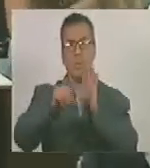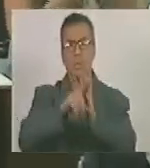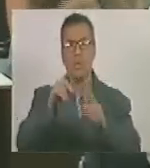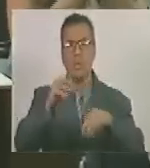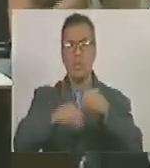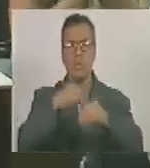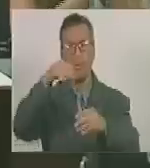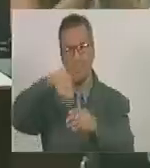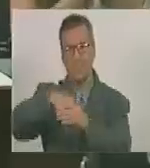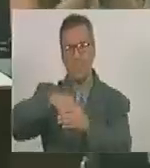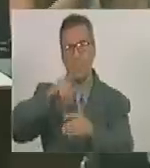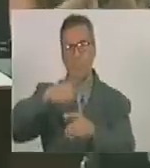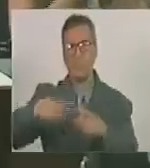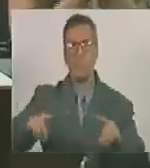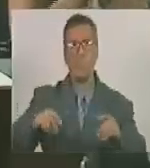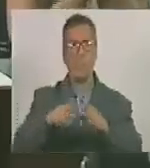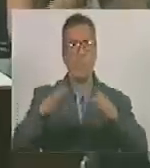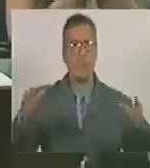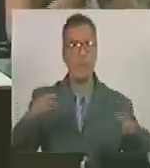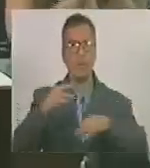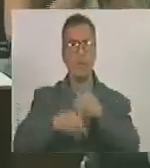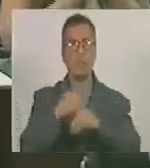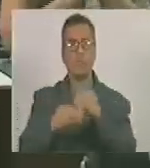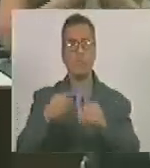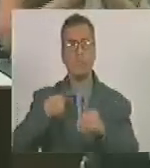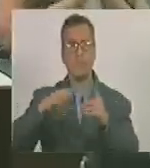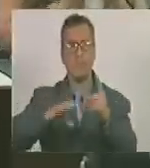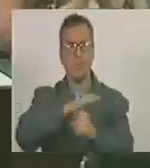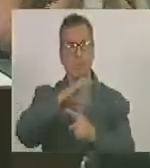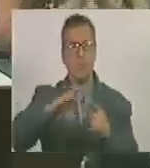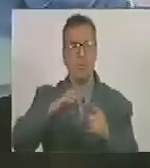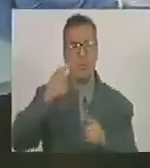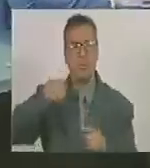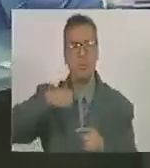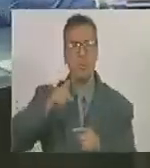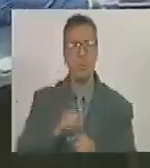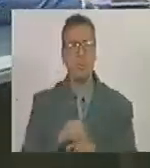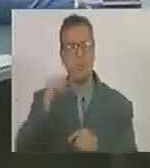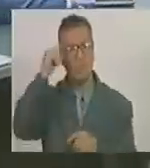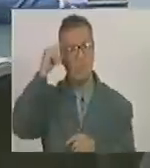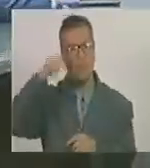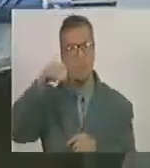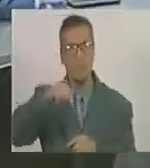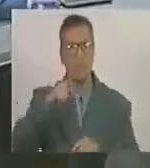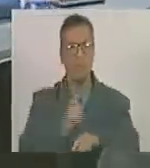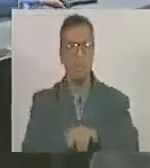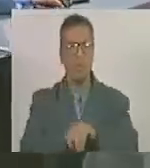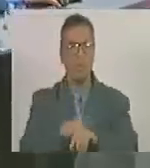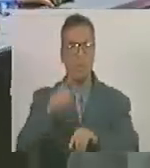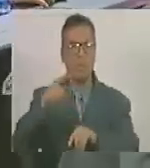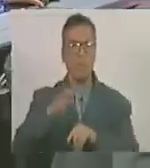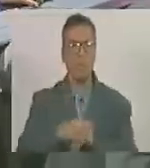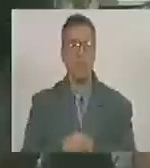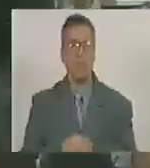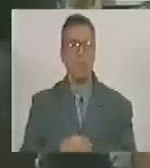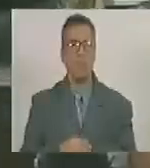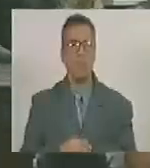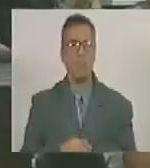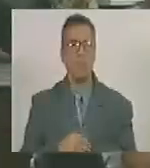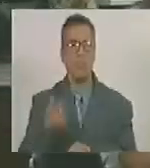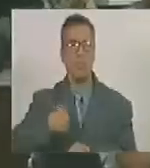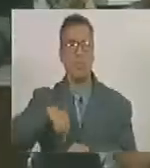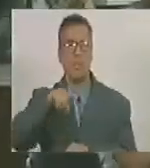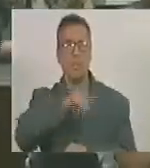democráticamente. Ese es el mayor acontecimiento cultural que tenemos. Y hoy, en este momento, cuando